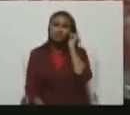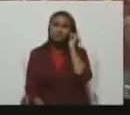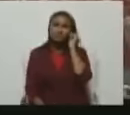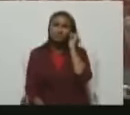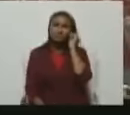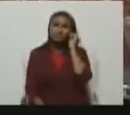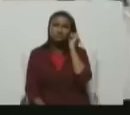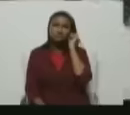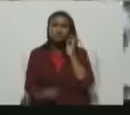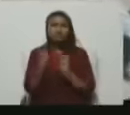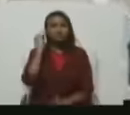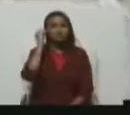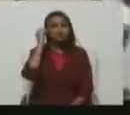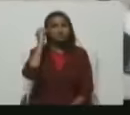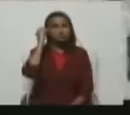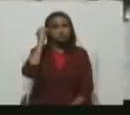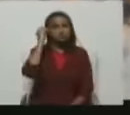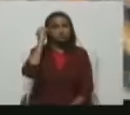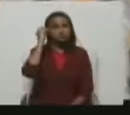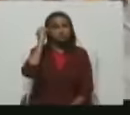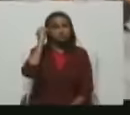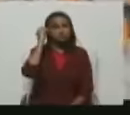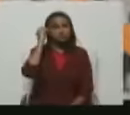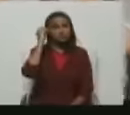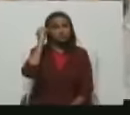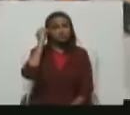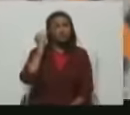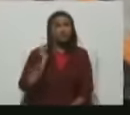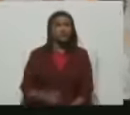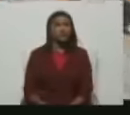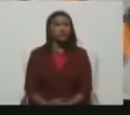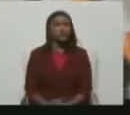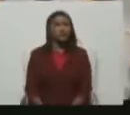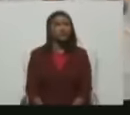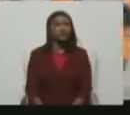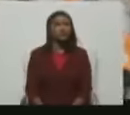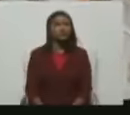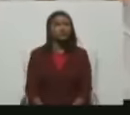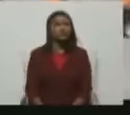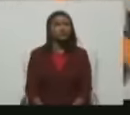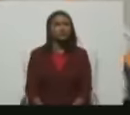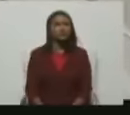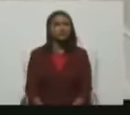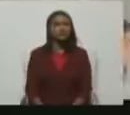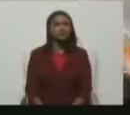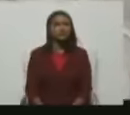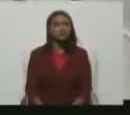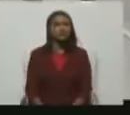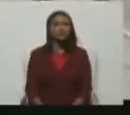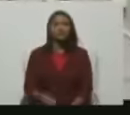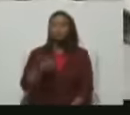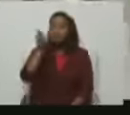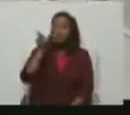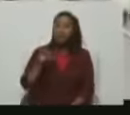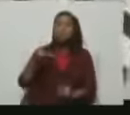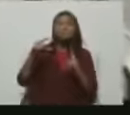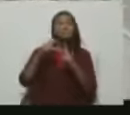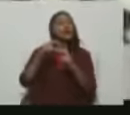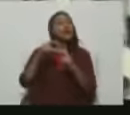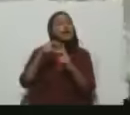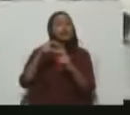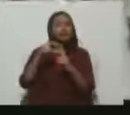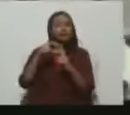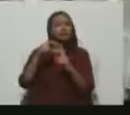República en todo el 336 funcionarios del Ministerio Público. Palabras del ciudadano licenciado Alfredo C. Ruiz